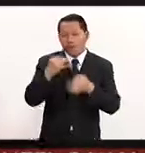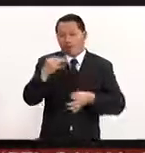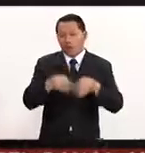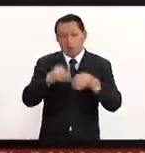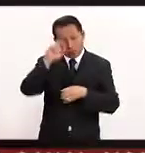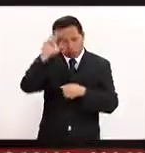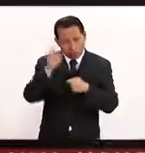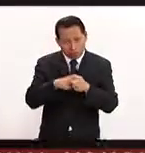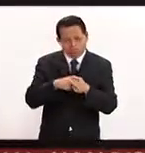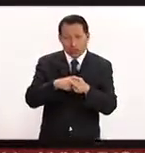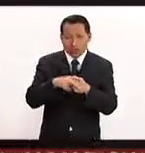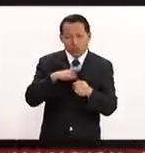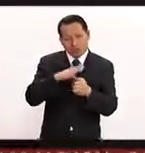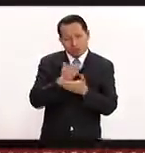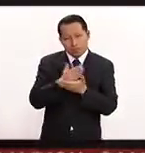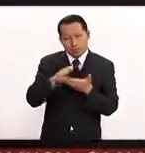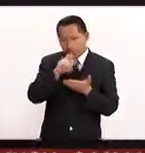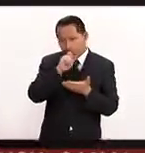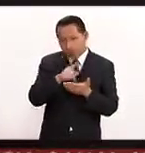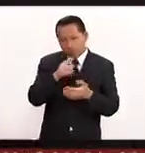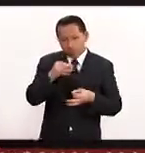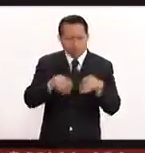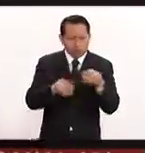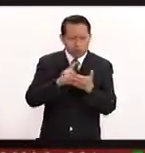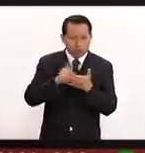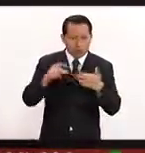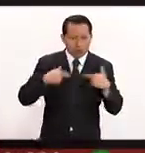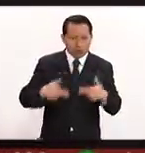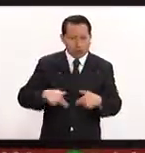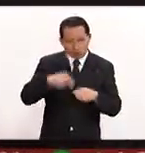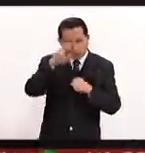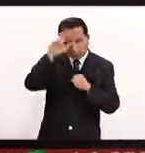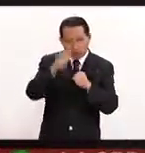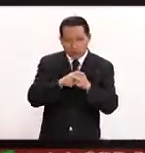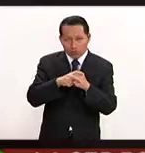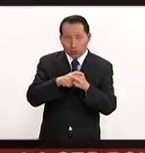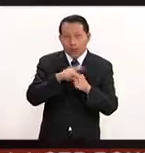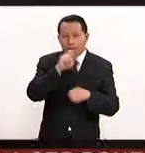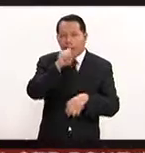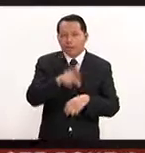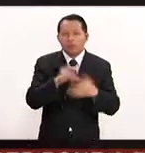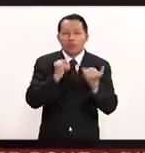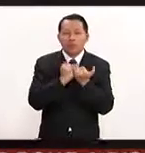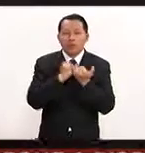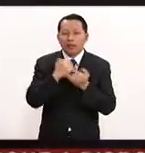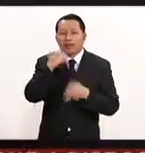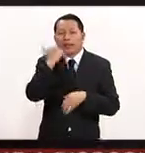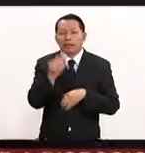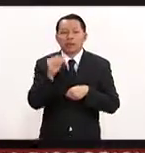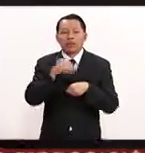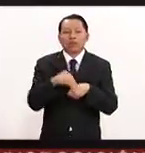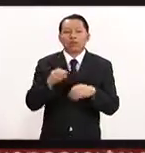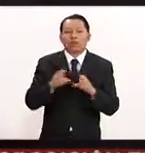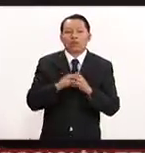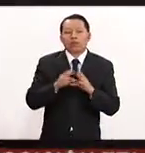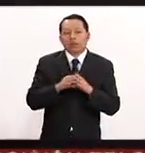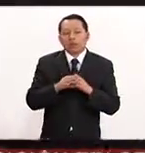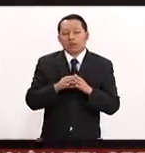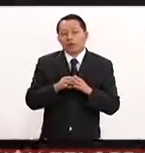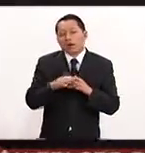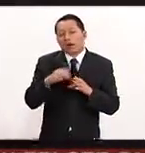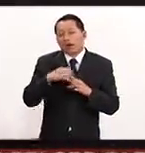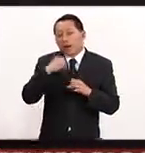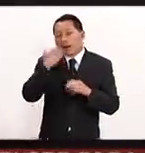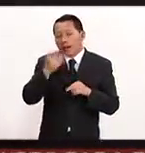Europeas, también importantemente la Corte de Derechos Humanos Europea, y lo que quieren meter es un gran acto